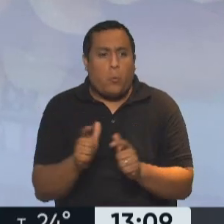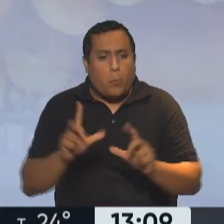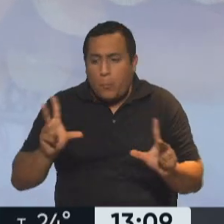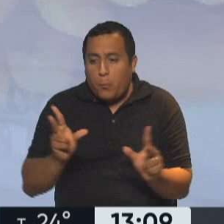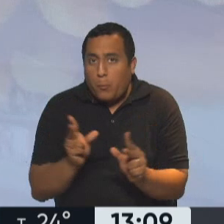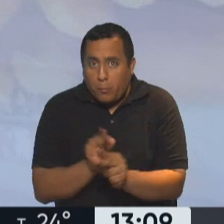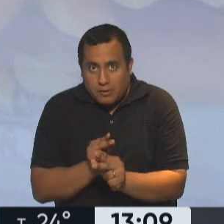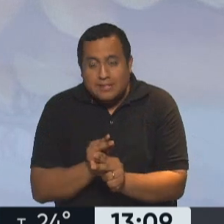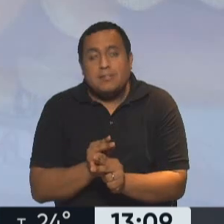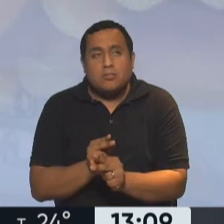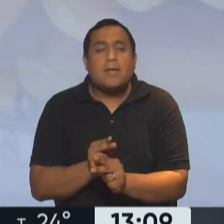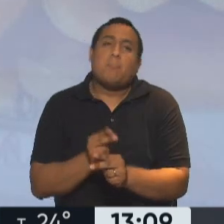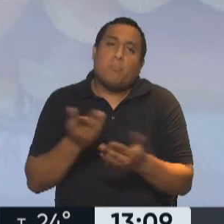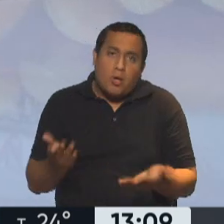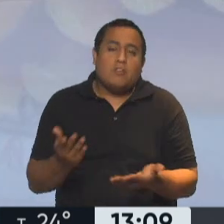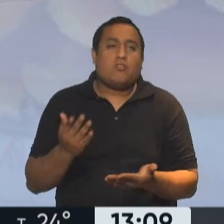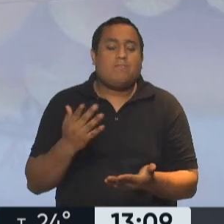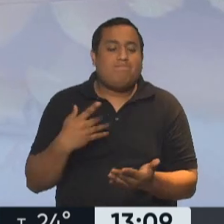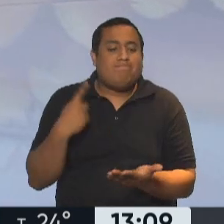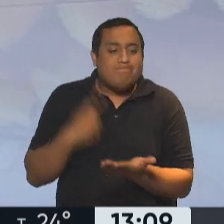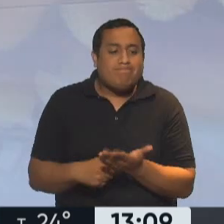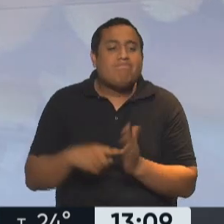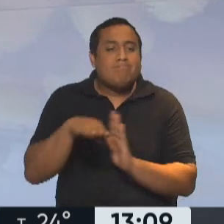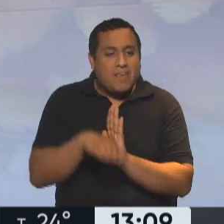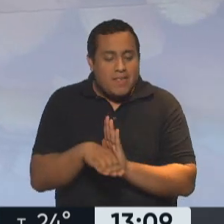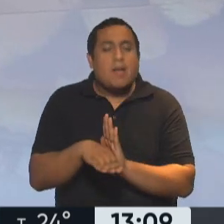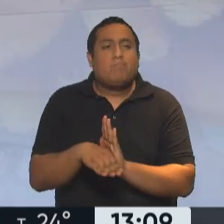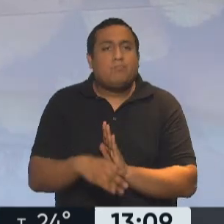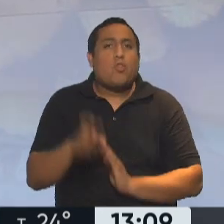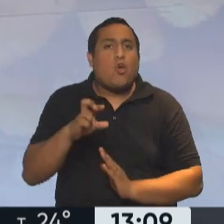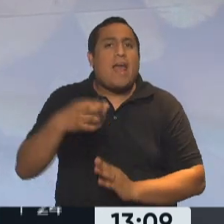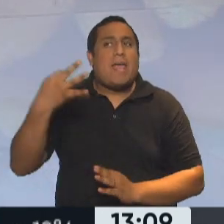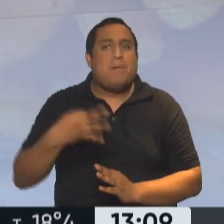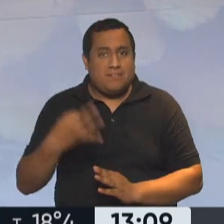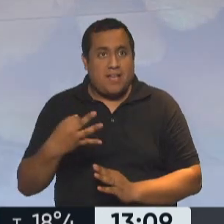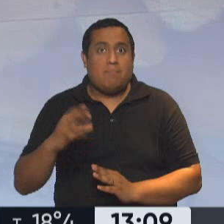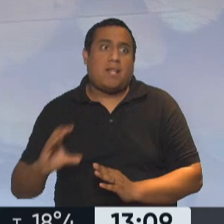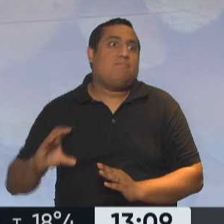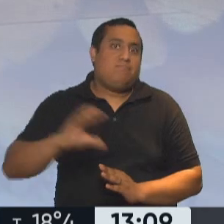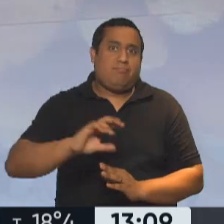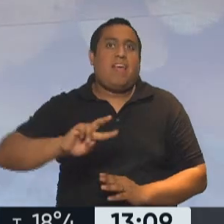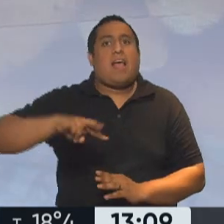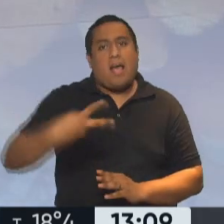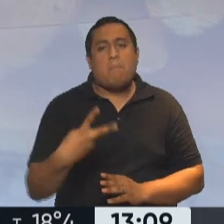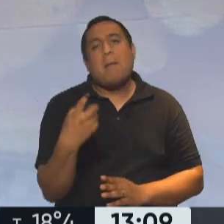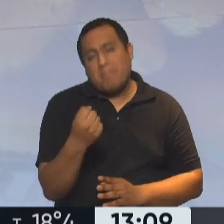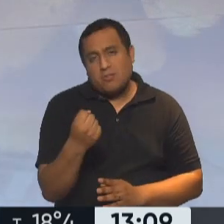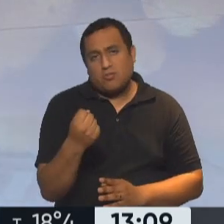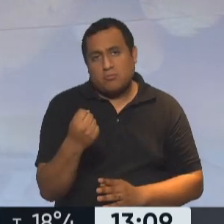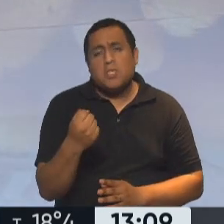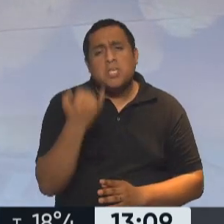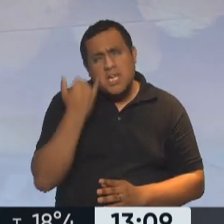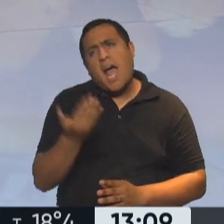en particular se decidió otorgar un incentivo específico para que liquiden. El segundo incentivo, hay que decir, porque hubo un